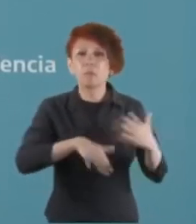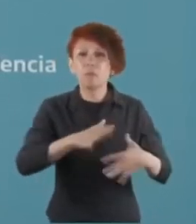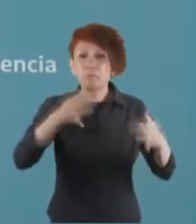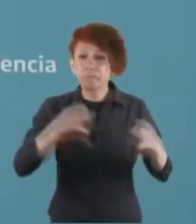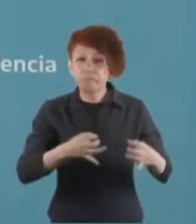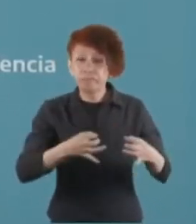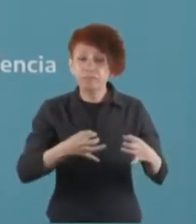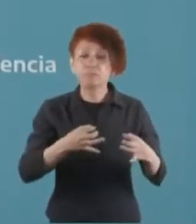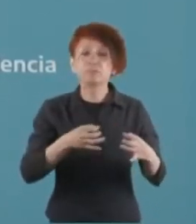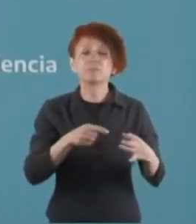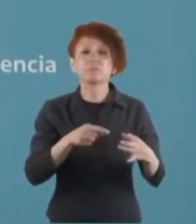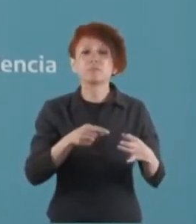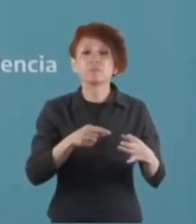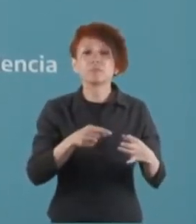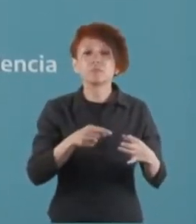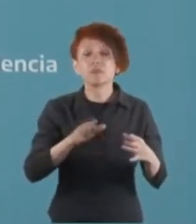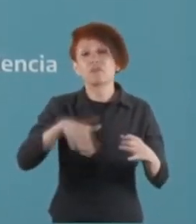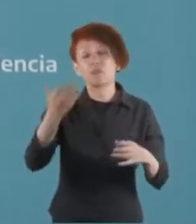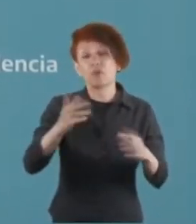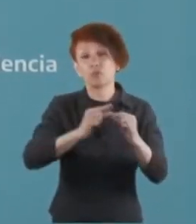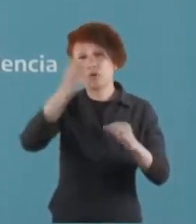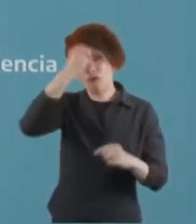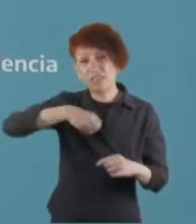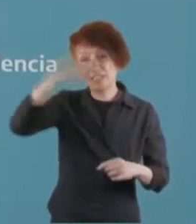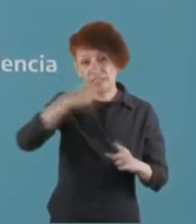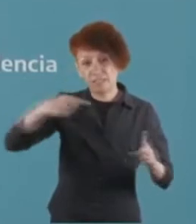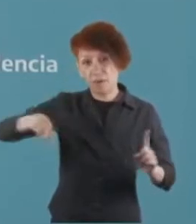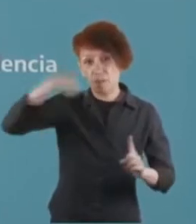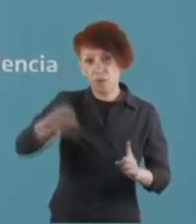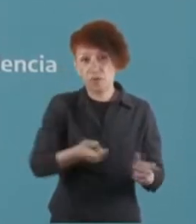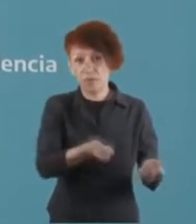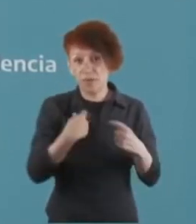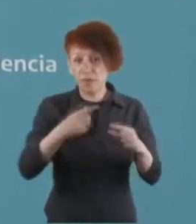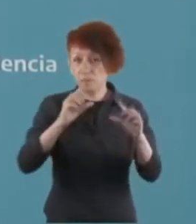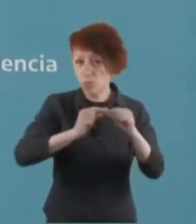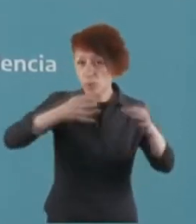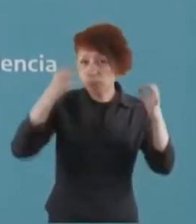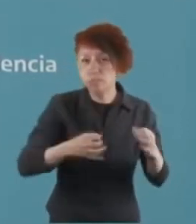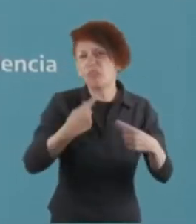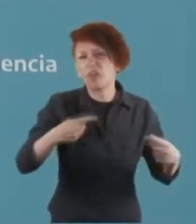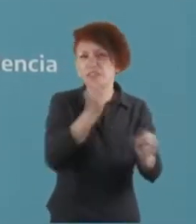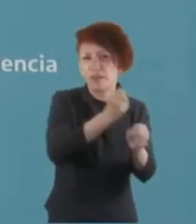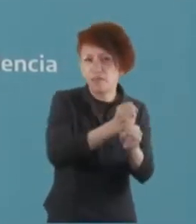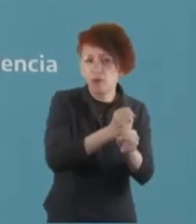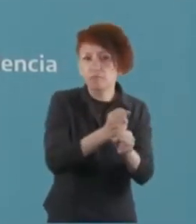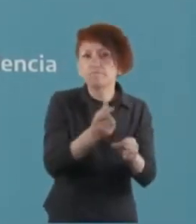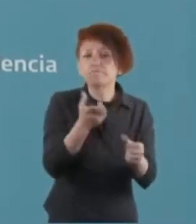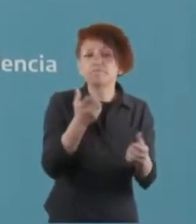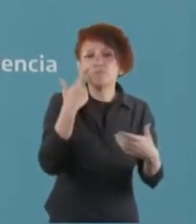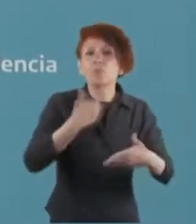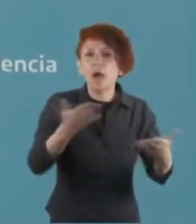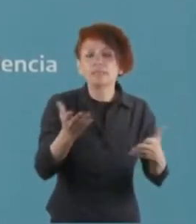medición que tengamos oficialmente la semana próxima con respecto a los números de empleo indican que estamos llegando a un